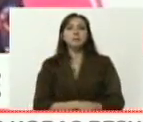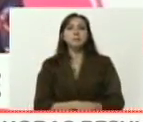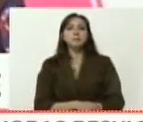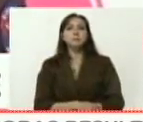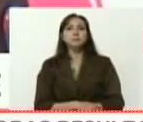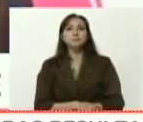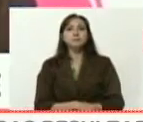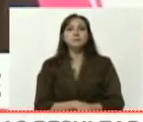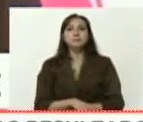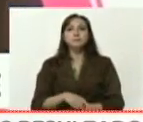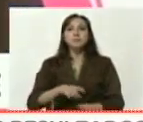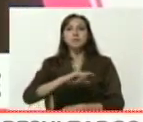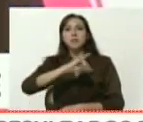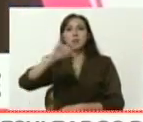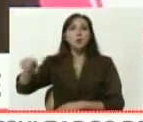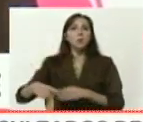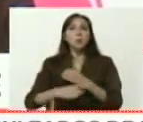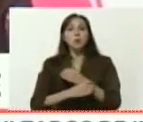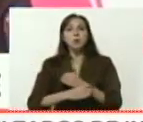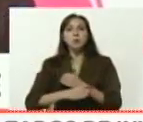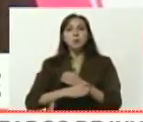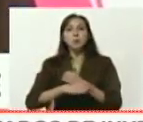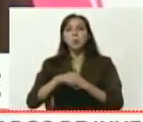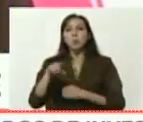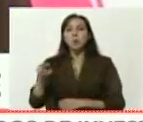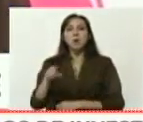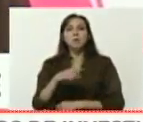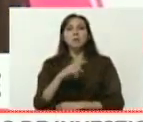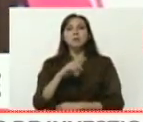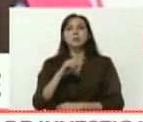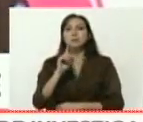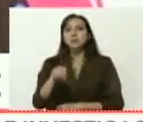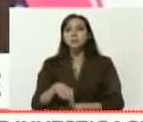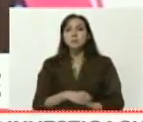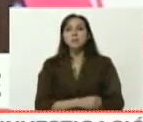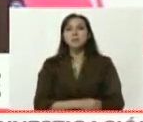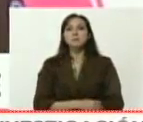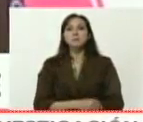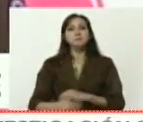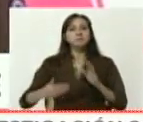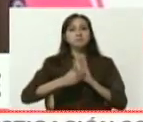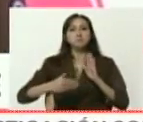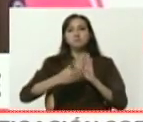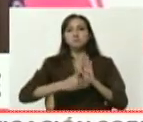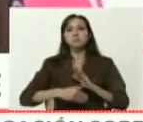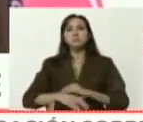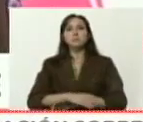nuevamente el TIAR, mi estimado canciller, mi saludo y mi respeto.